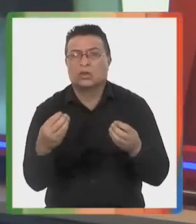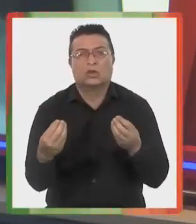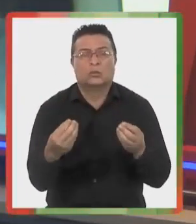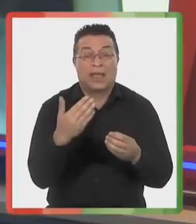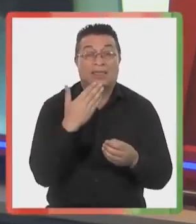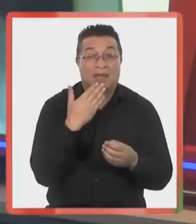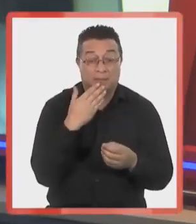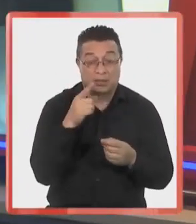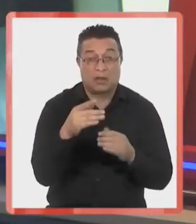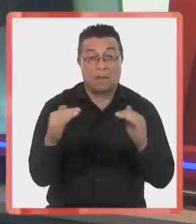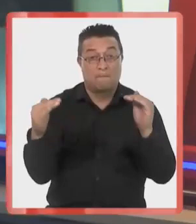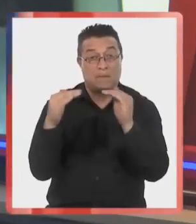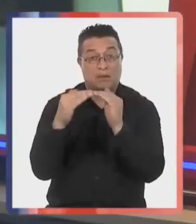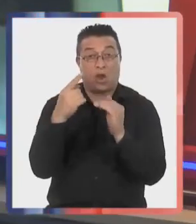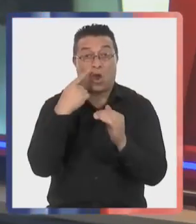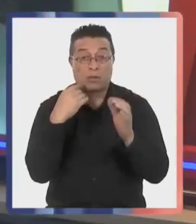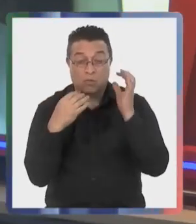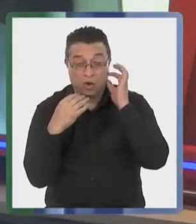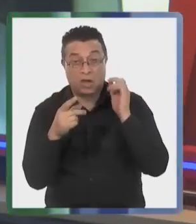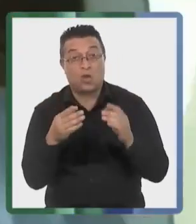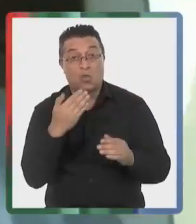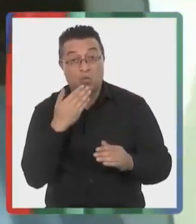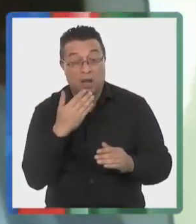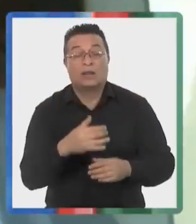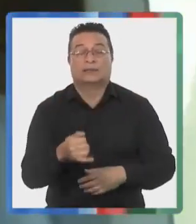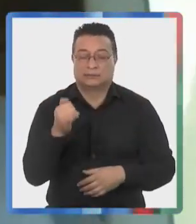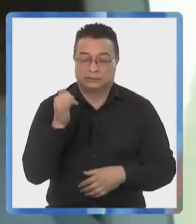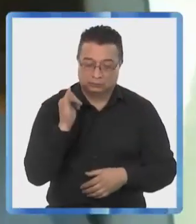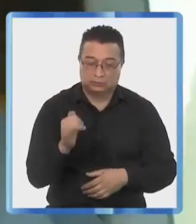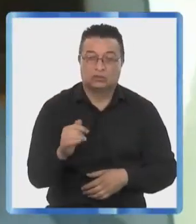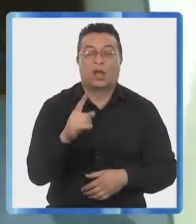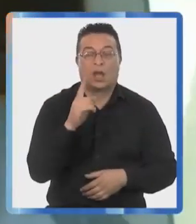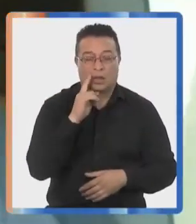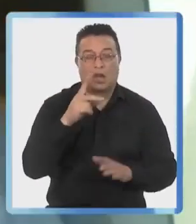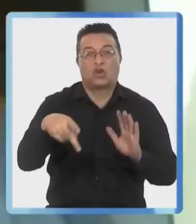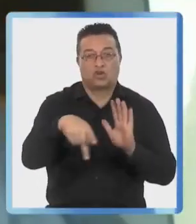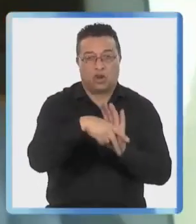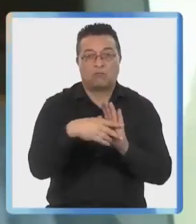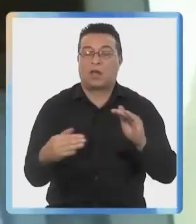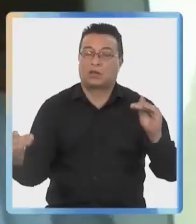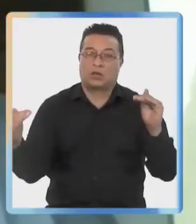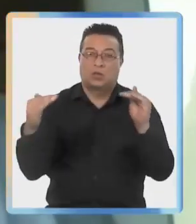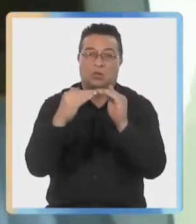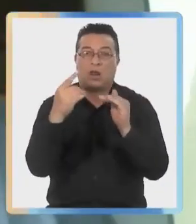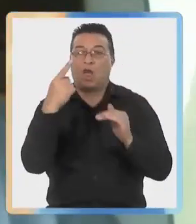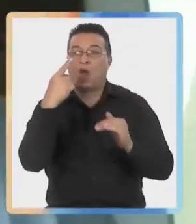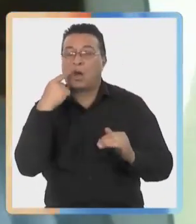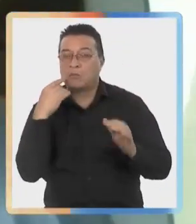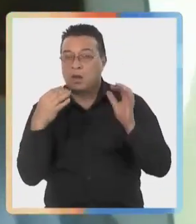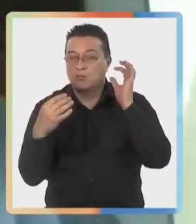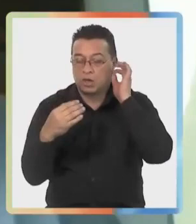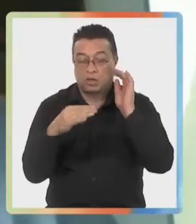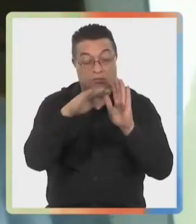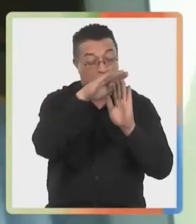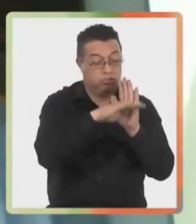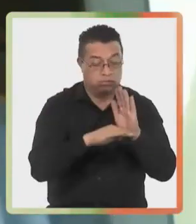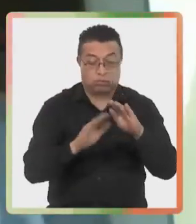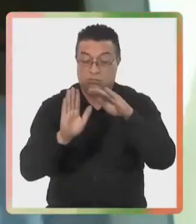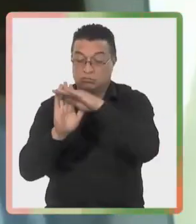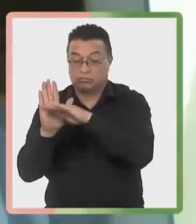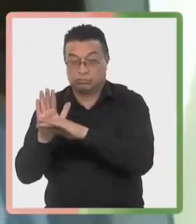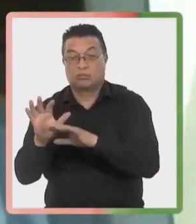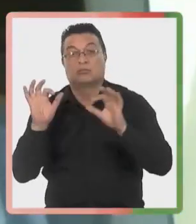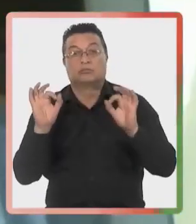también, aquí va a operar la paridad, por ejemplo? Sí, hay una norma de paridad. Bueno, los candidatos aquí van por lista y